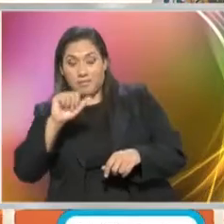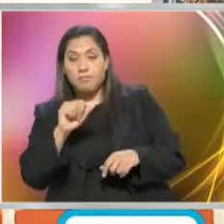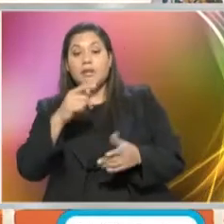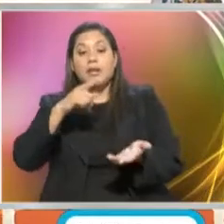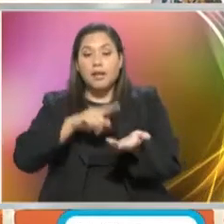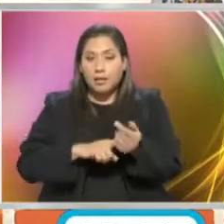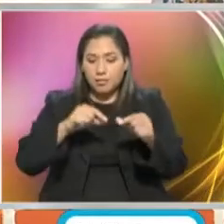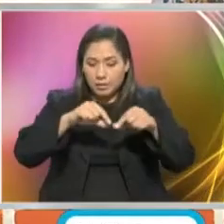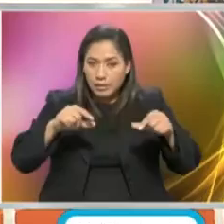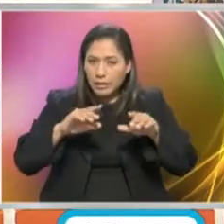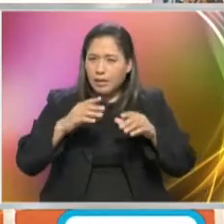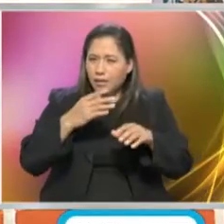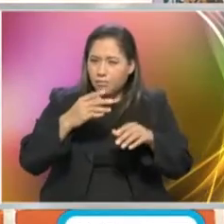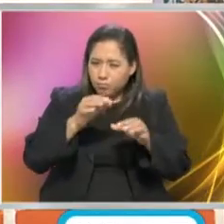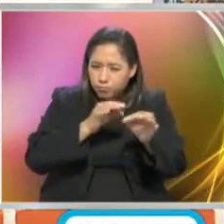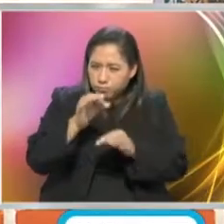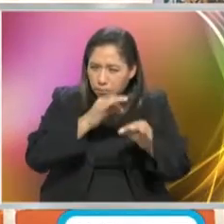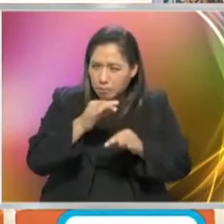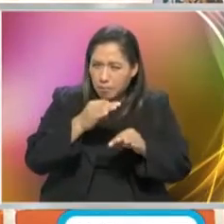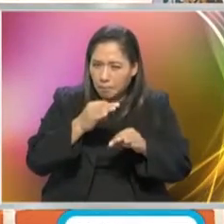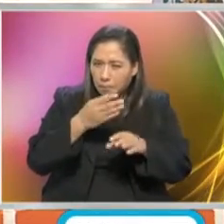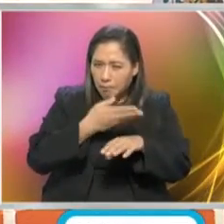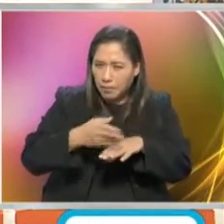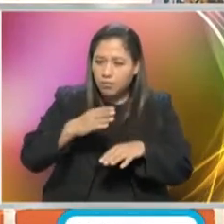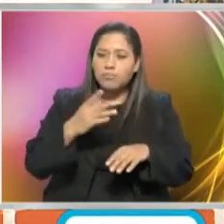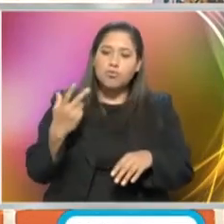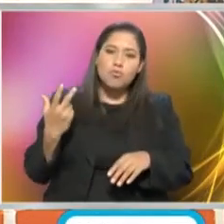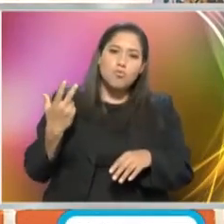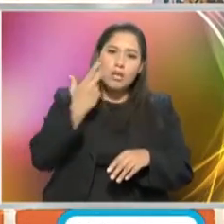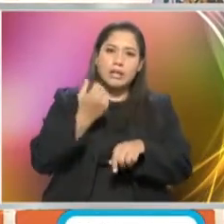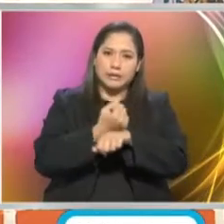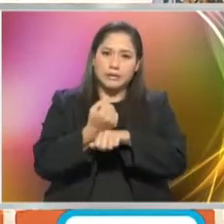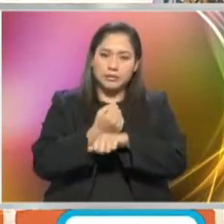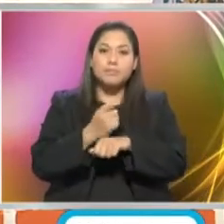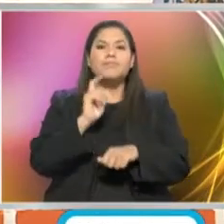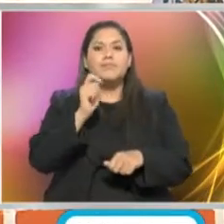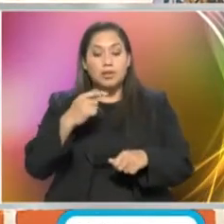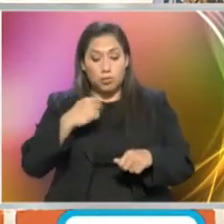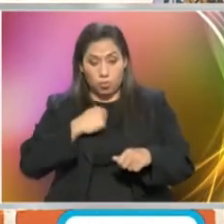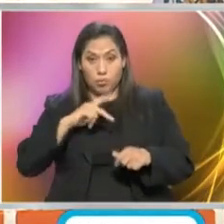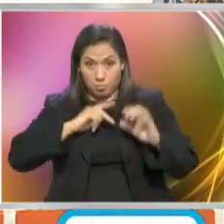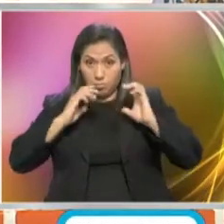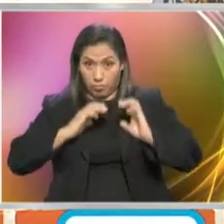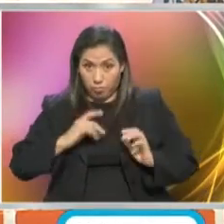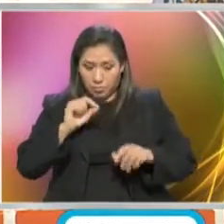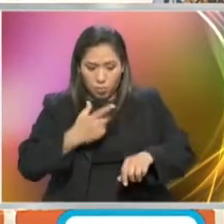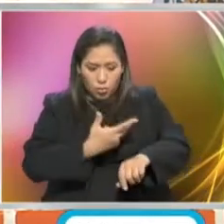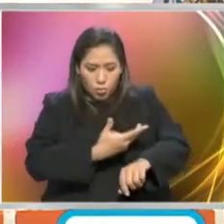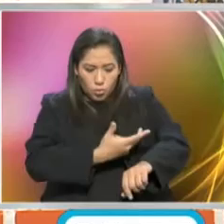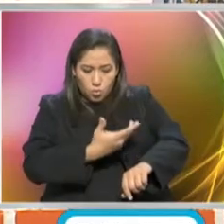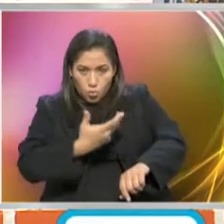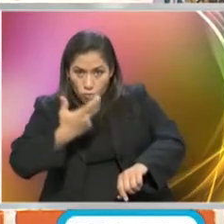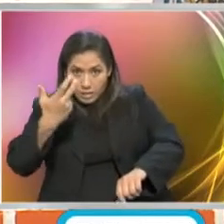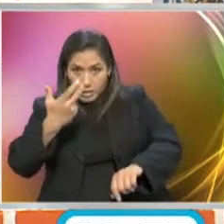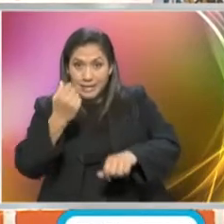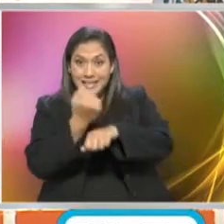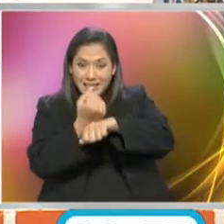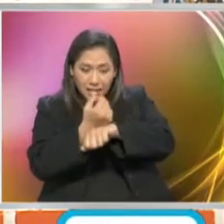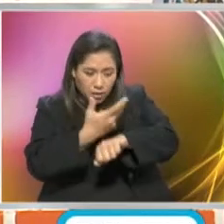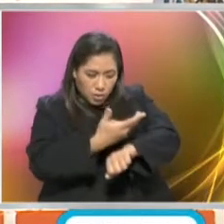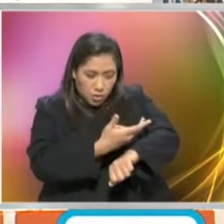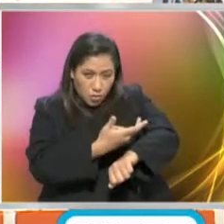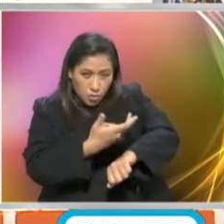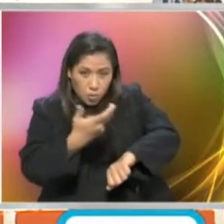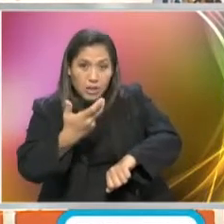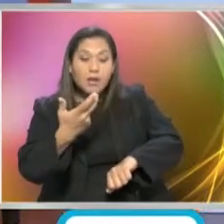procedimiento es una aplicación de un derivado que producimos nosotros mismos, lo sacamos de la sangre, lo extraemos